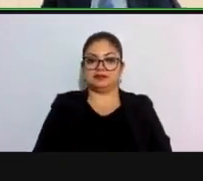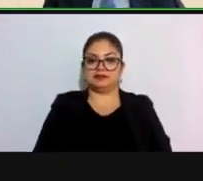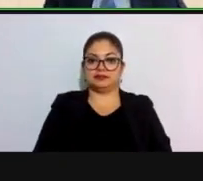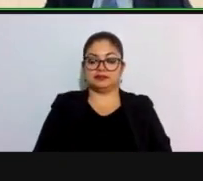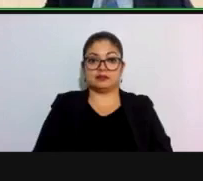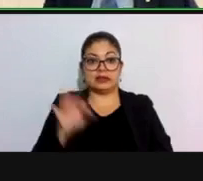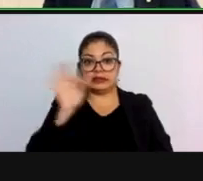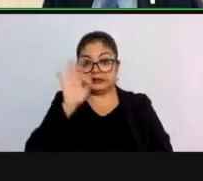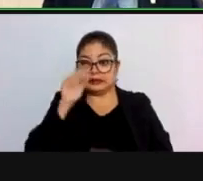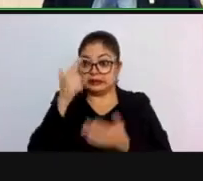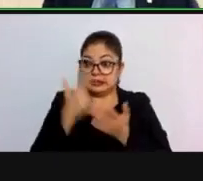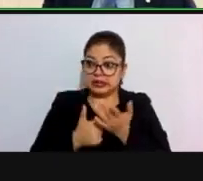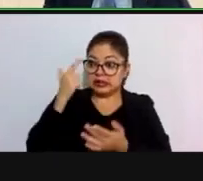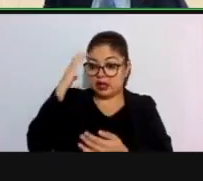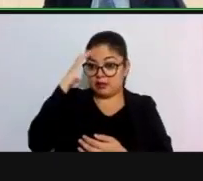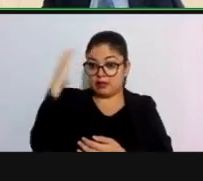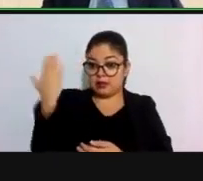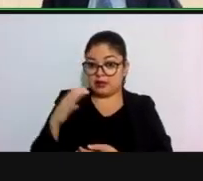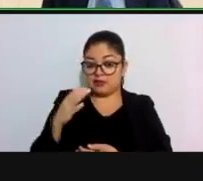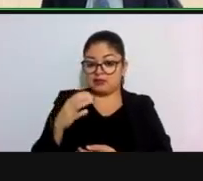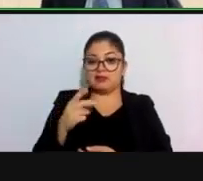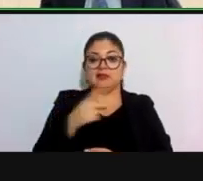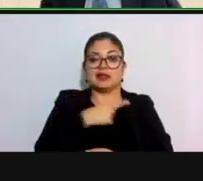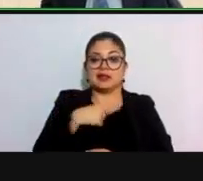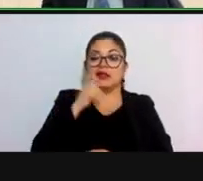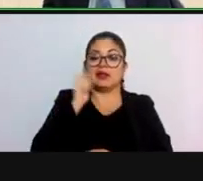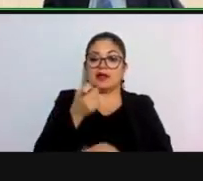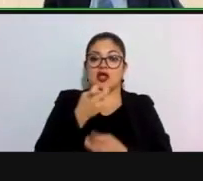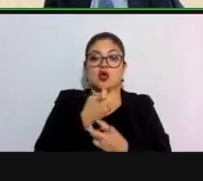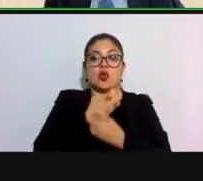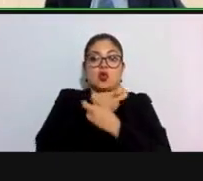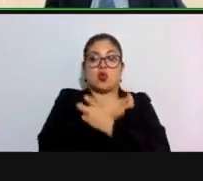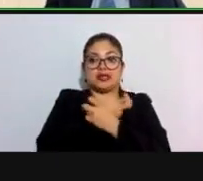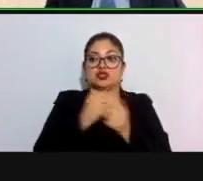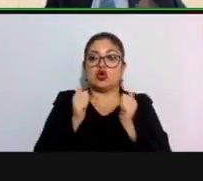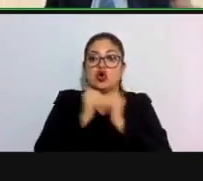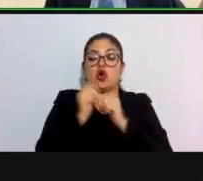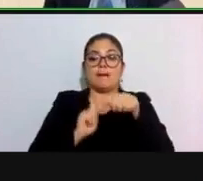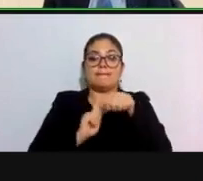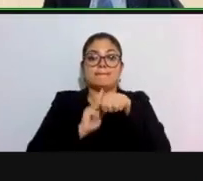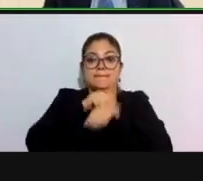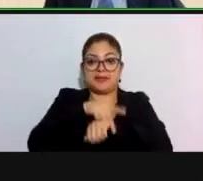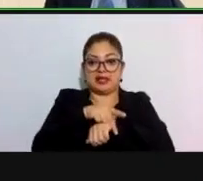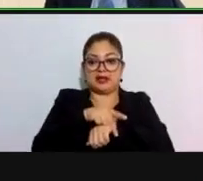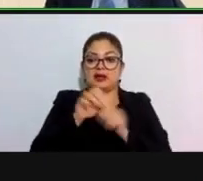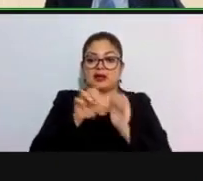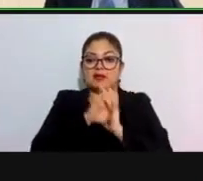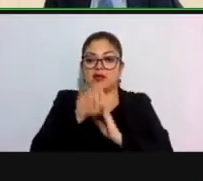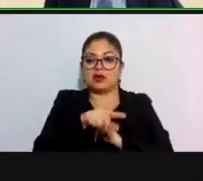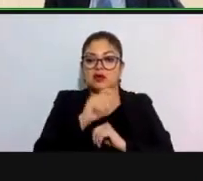necesita hueso con piel unido a través de su vascularidad, como este caso tomado el colgajo del